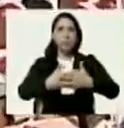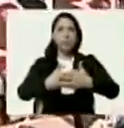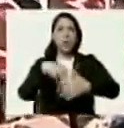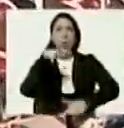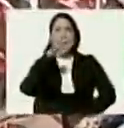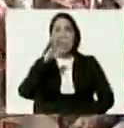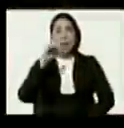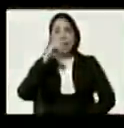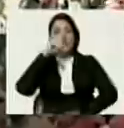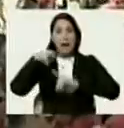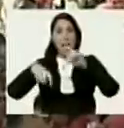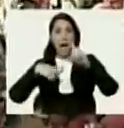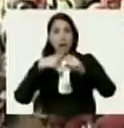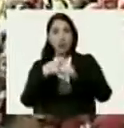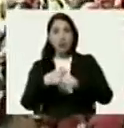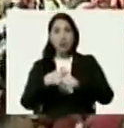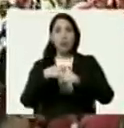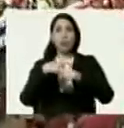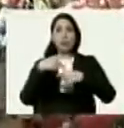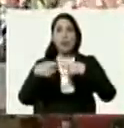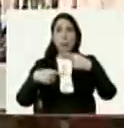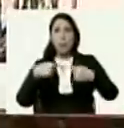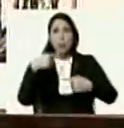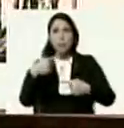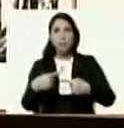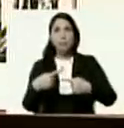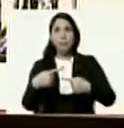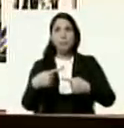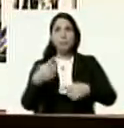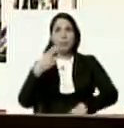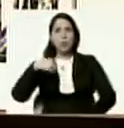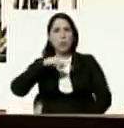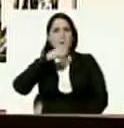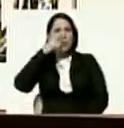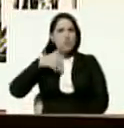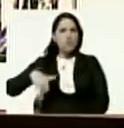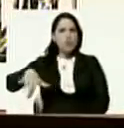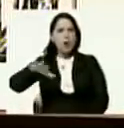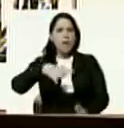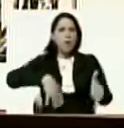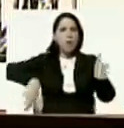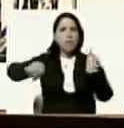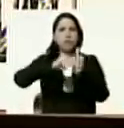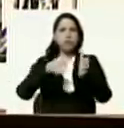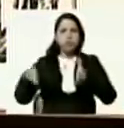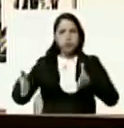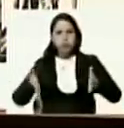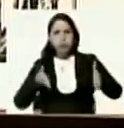40 años exactos después, nuestro pueblo retomó su camino